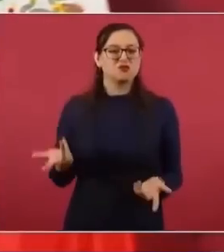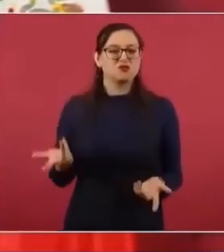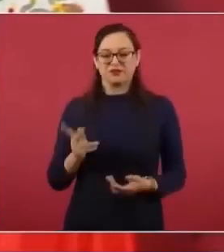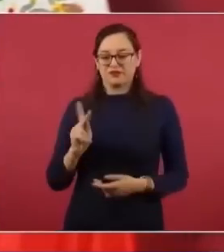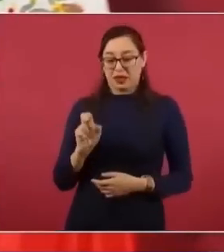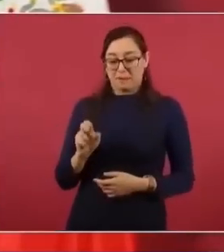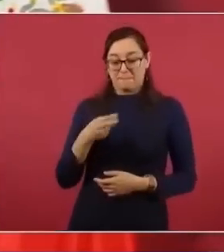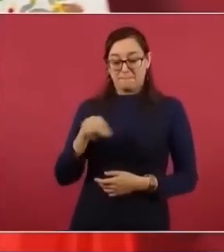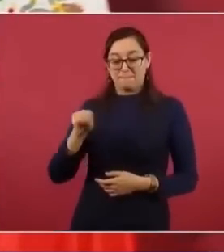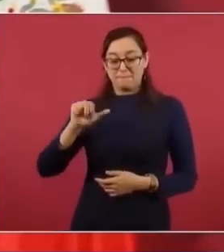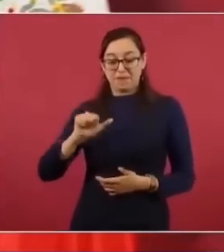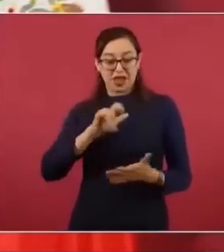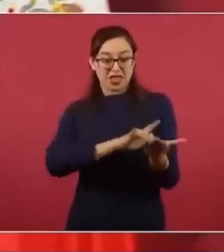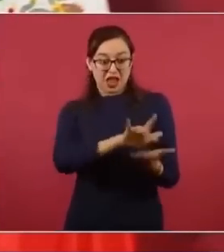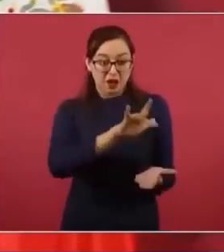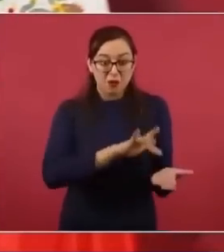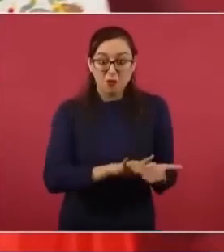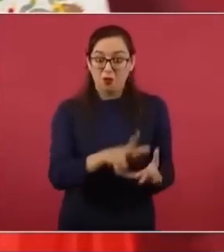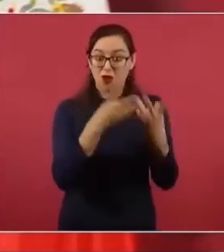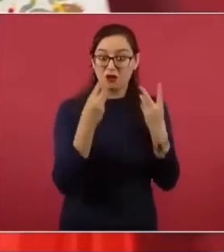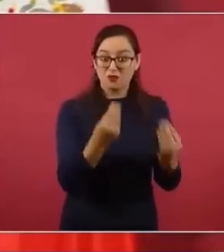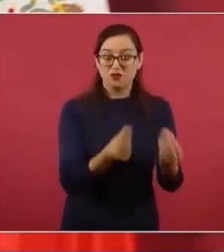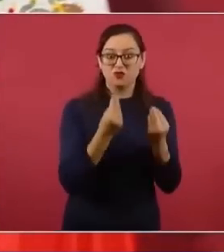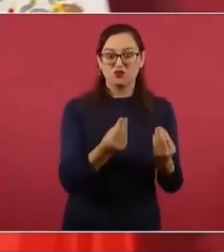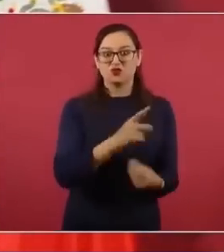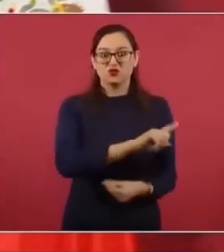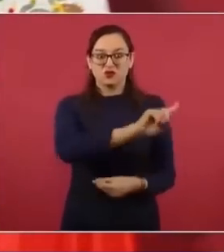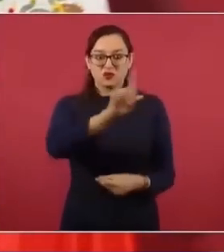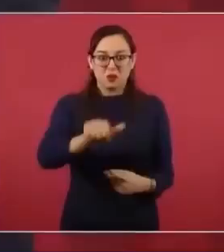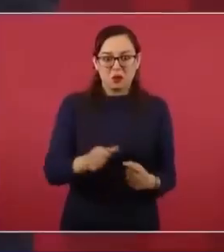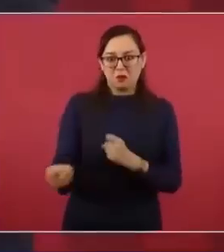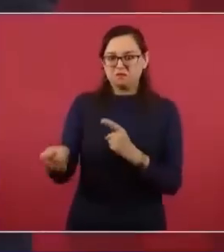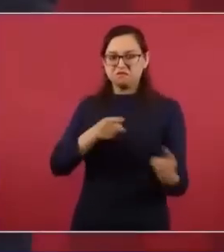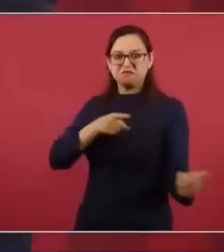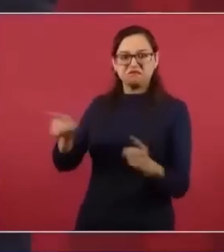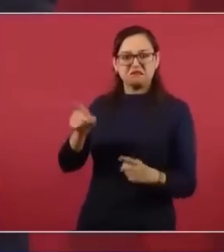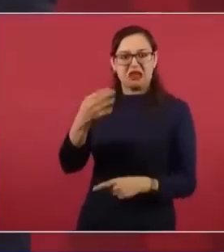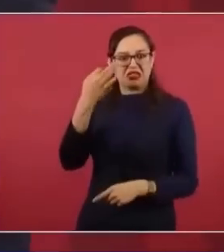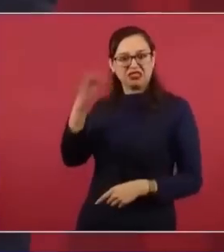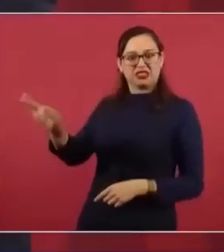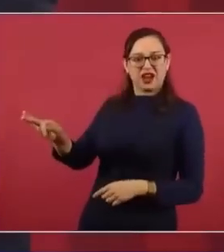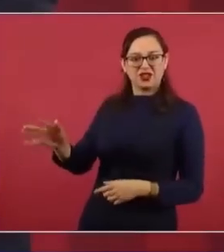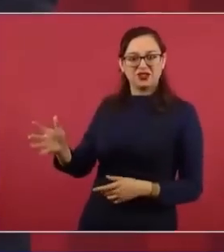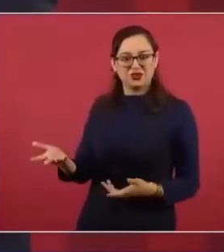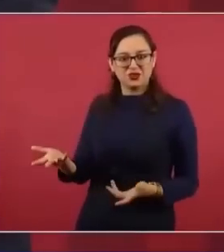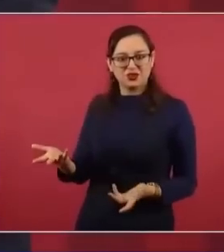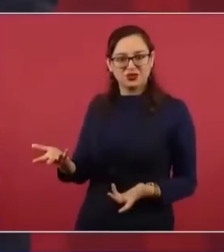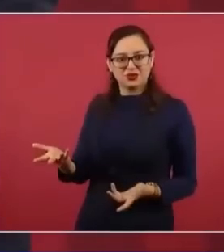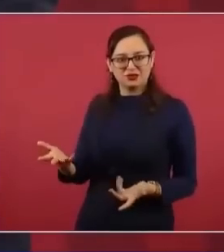terminaron por faltarle el respeto al presidente Peña,